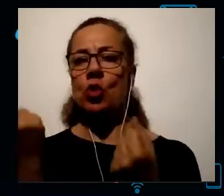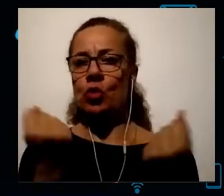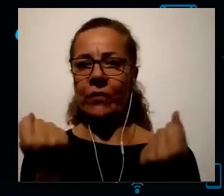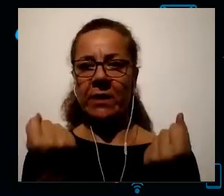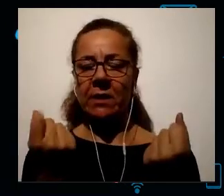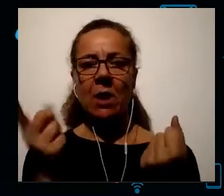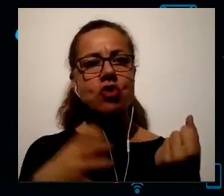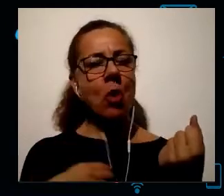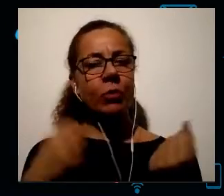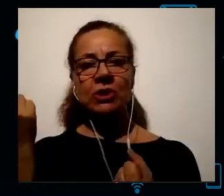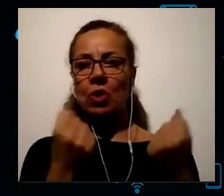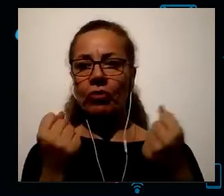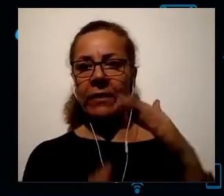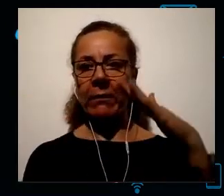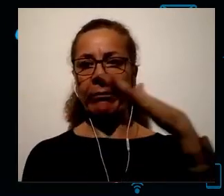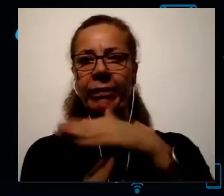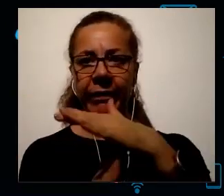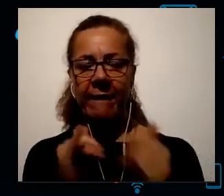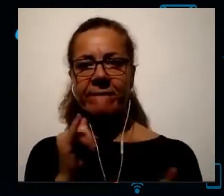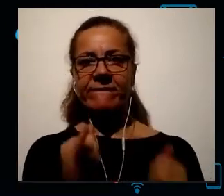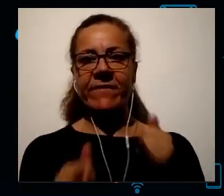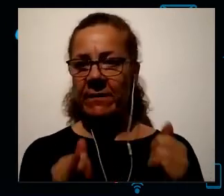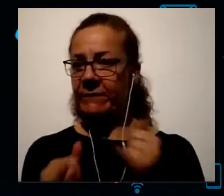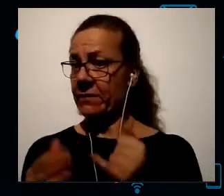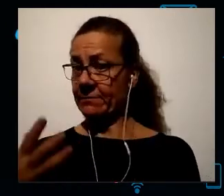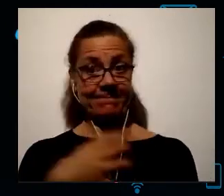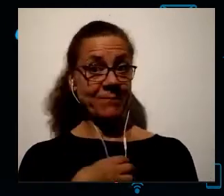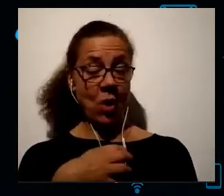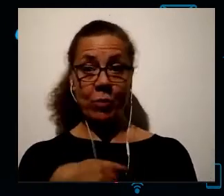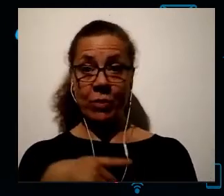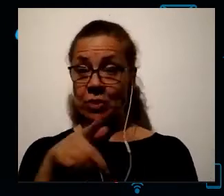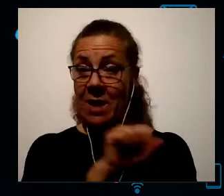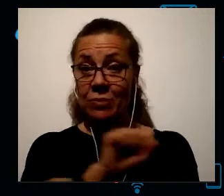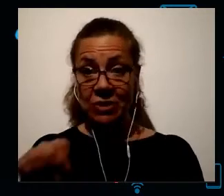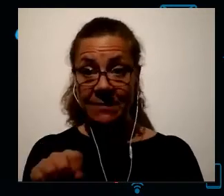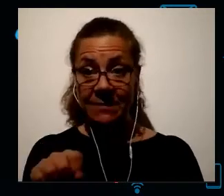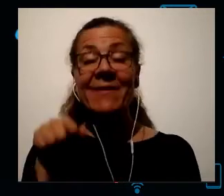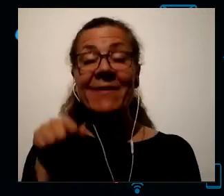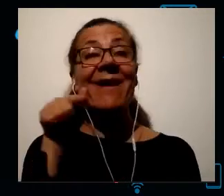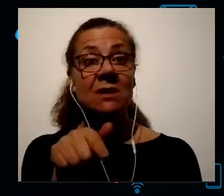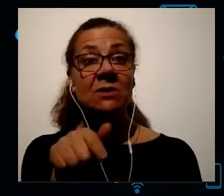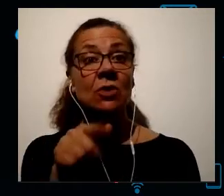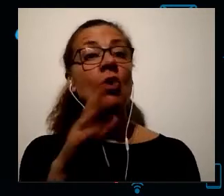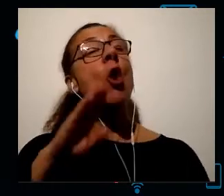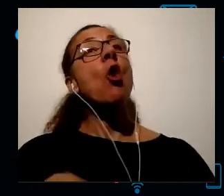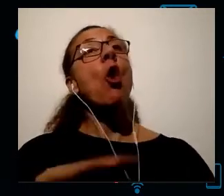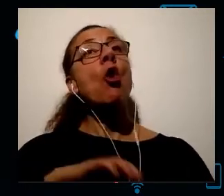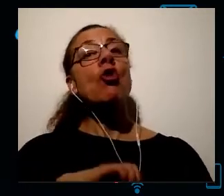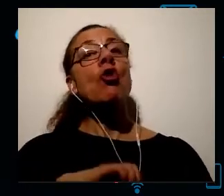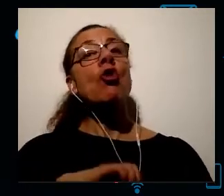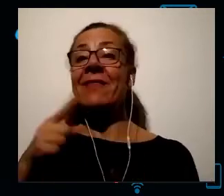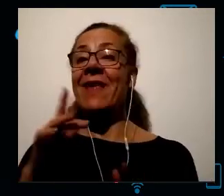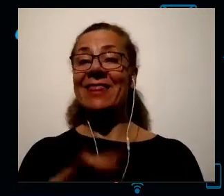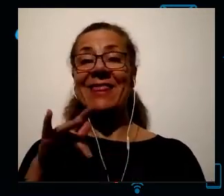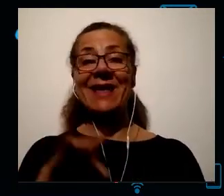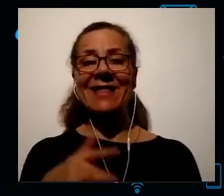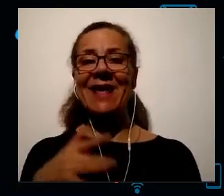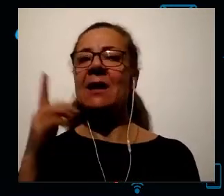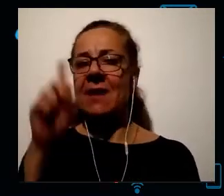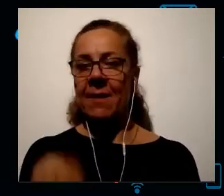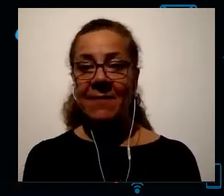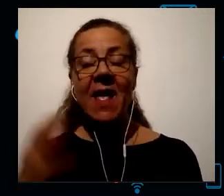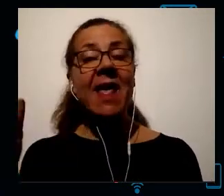frenada todo el rato eso sí es incompatible no algo parecido nos pasa con la competencia digital estamos sentirnos seguros